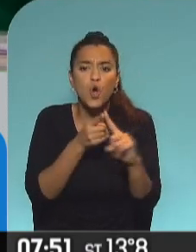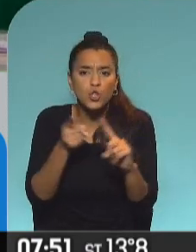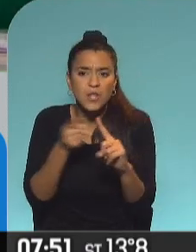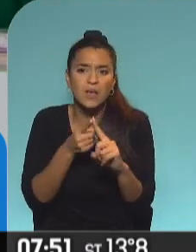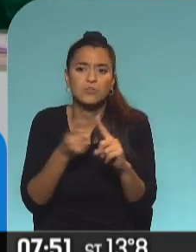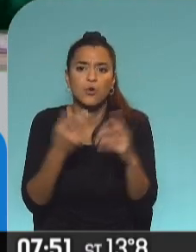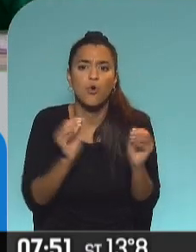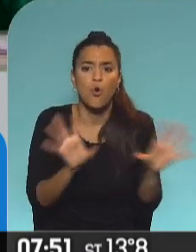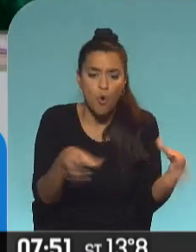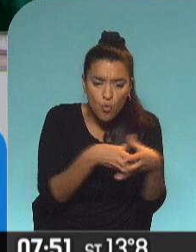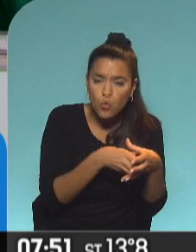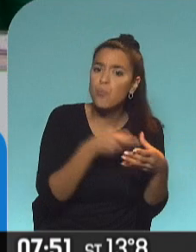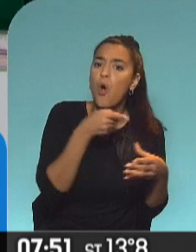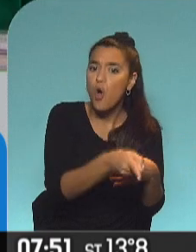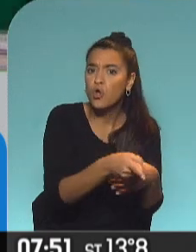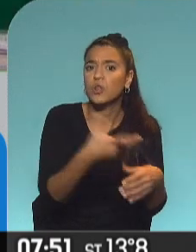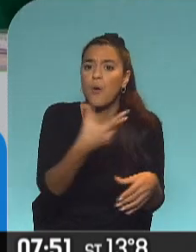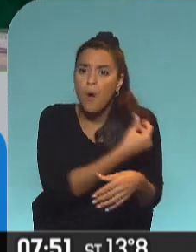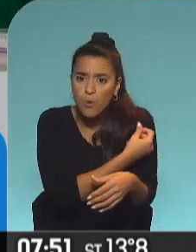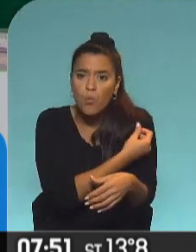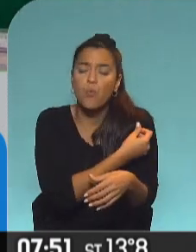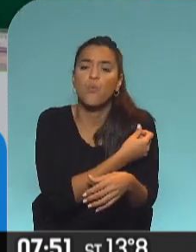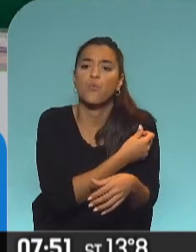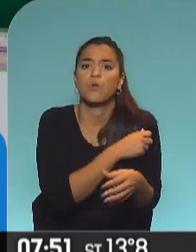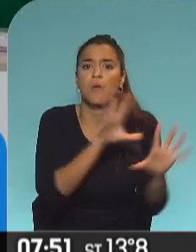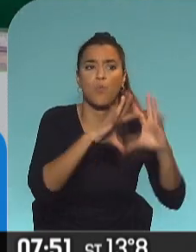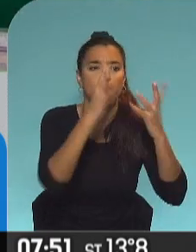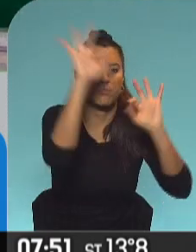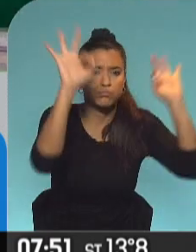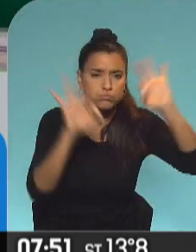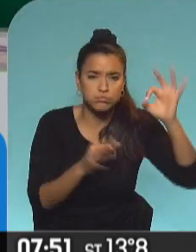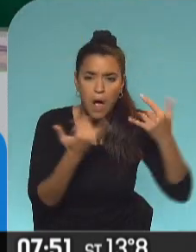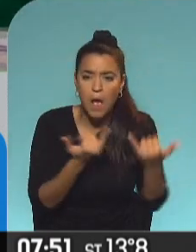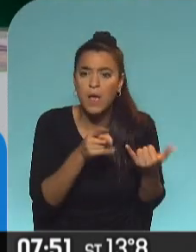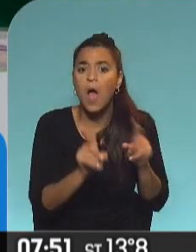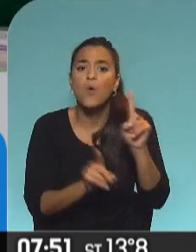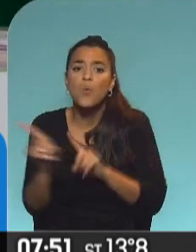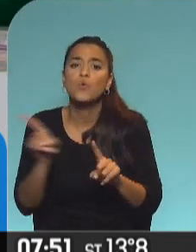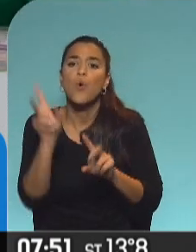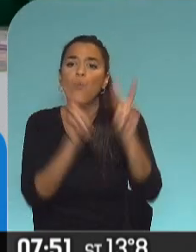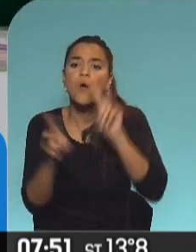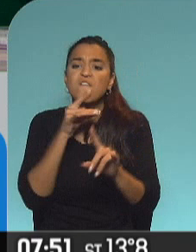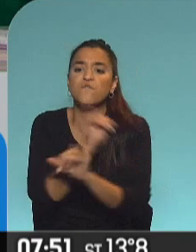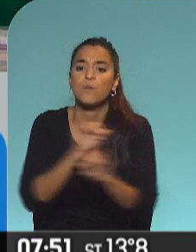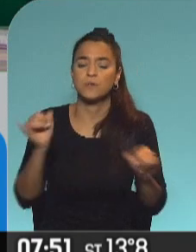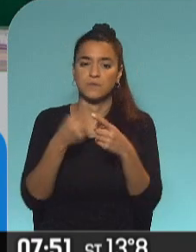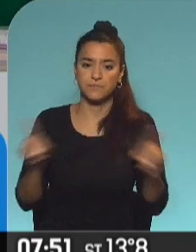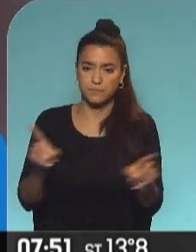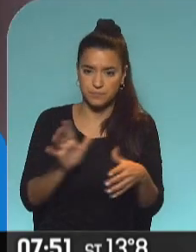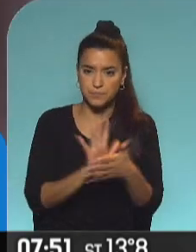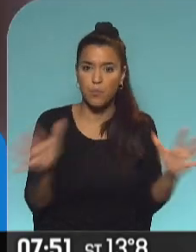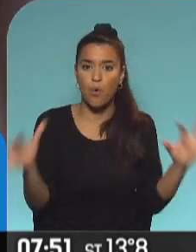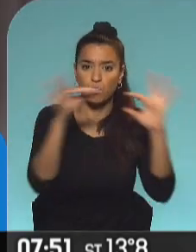entre este grupo antivacunas que estaba distribuido por todo el mundo y aquellos que buscaban una información distinta. Mucha